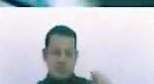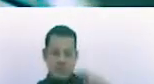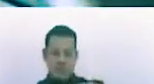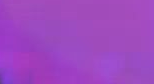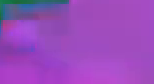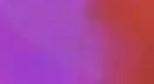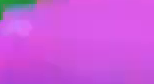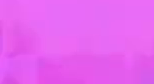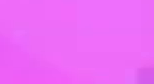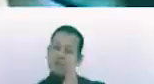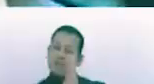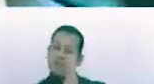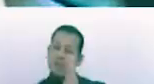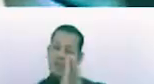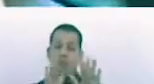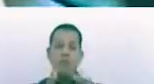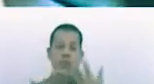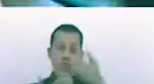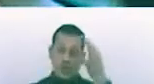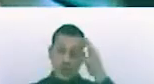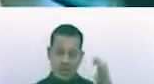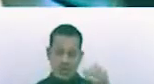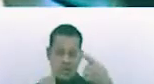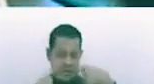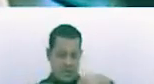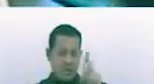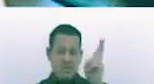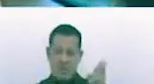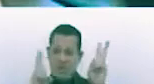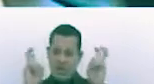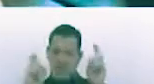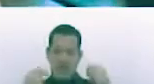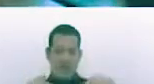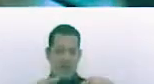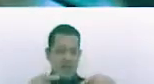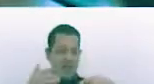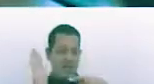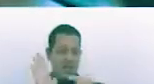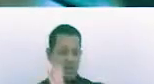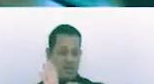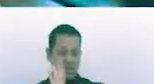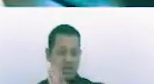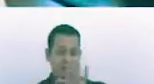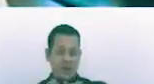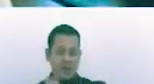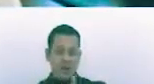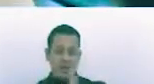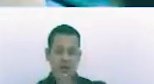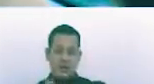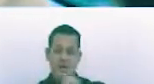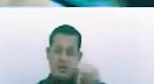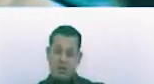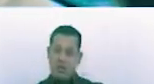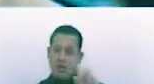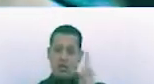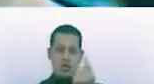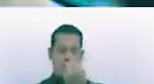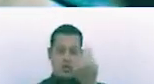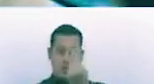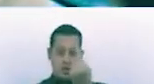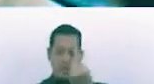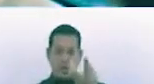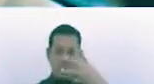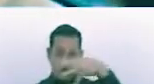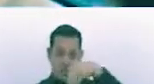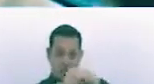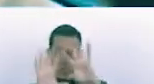seguir reduciendo. Creo que seguimos en el mismo tema de negarle el tema de la participación. Ahora no solamente los que se encuentran